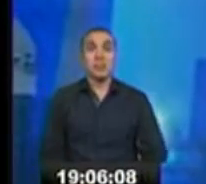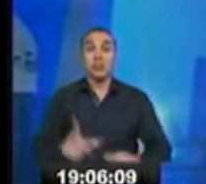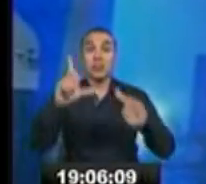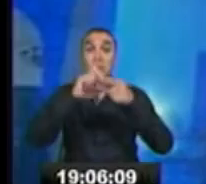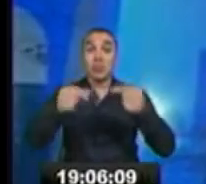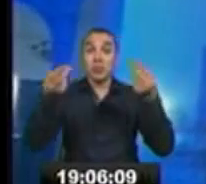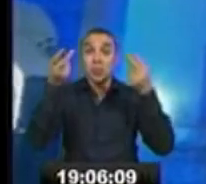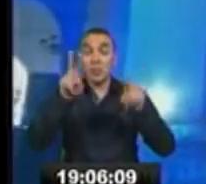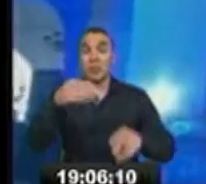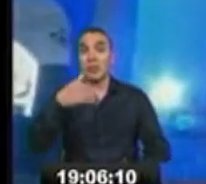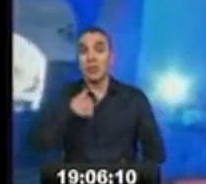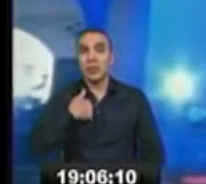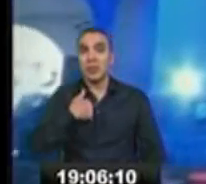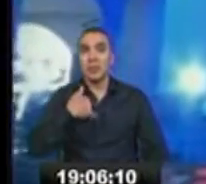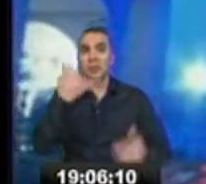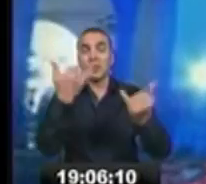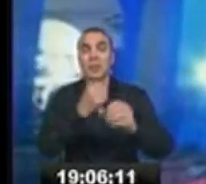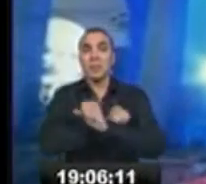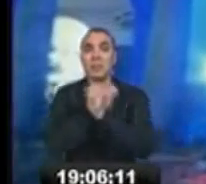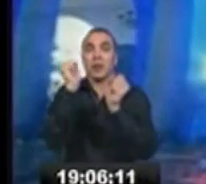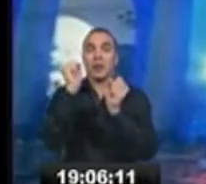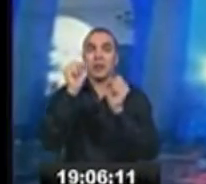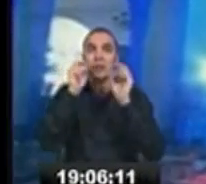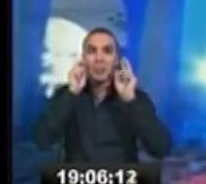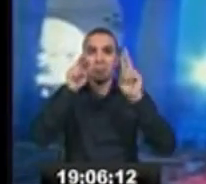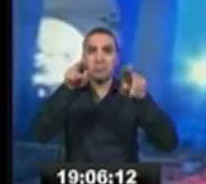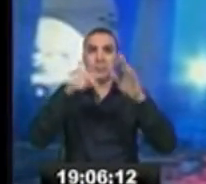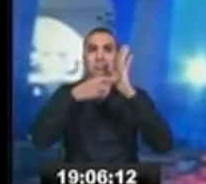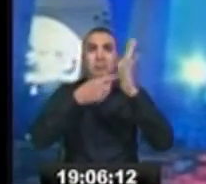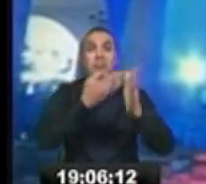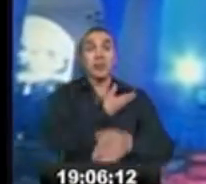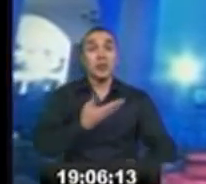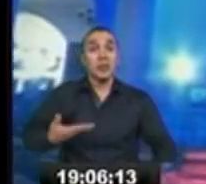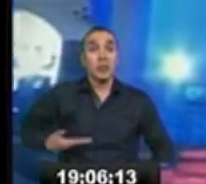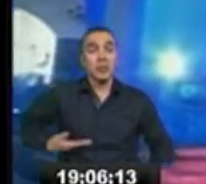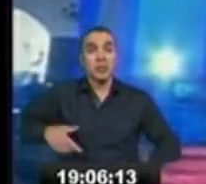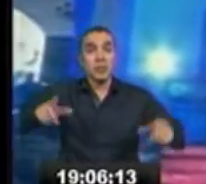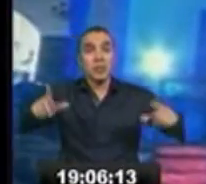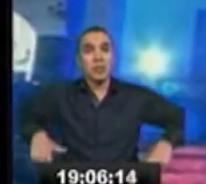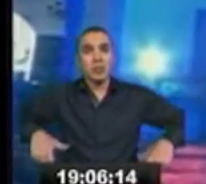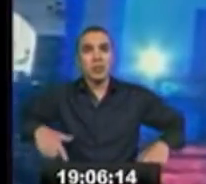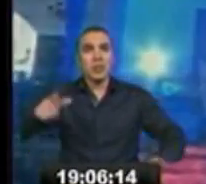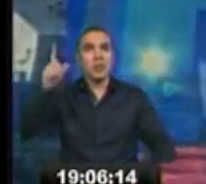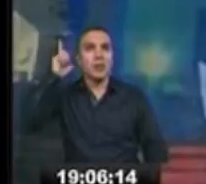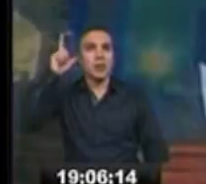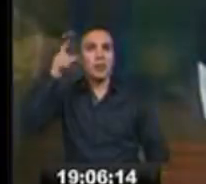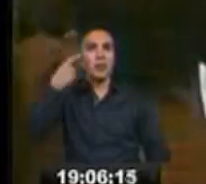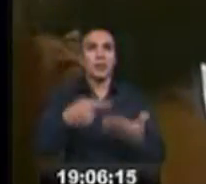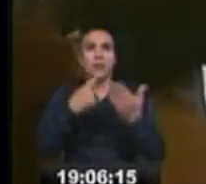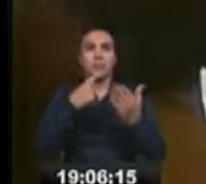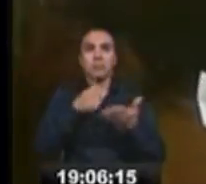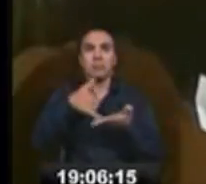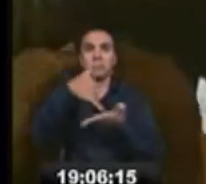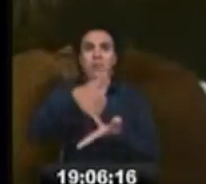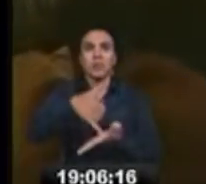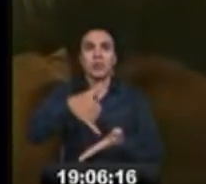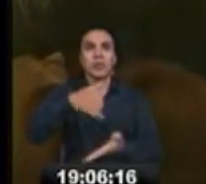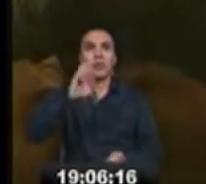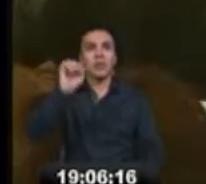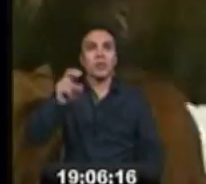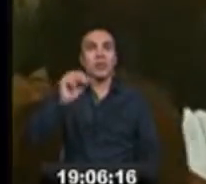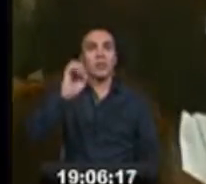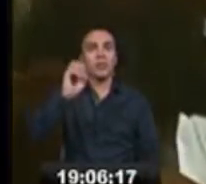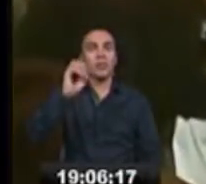Contarles además que esta mañana, y vamos a ver en imágenes, el presidente Lenín Moreno Garcés lideró la entrega de los premios Eugenio